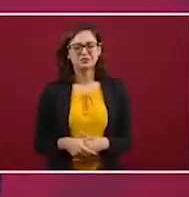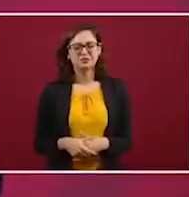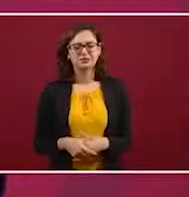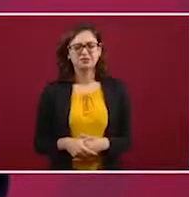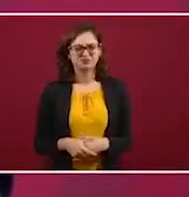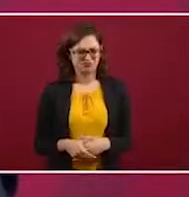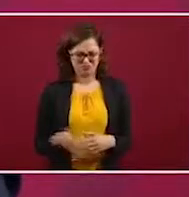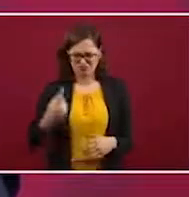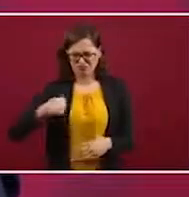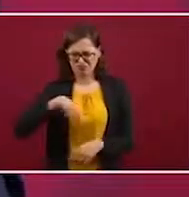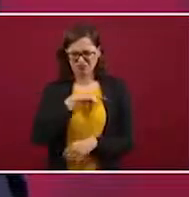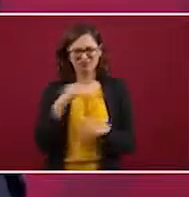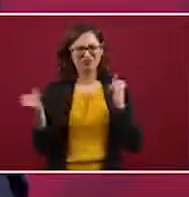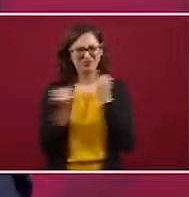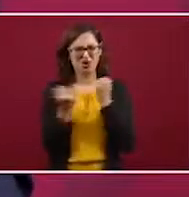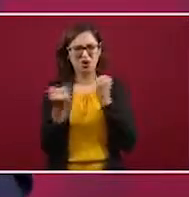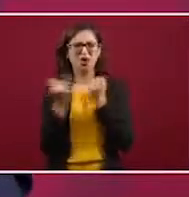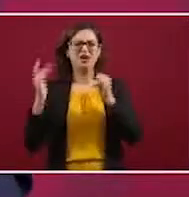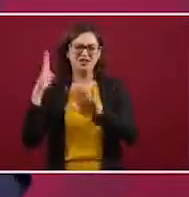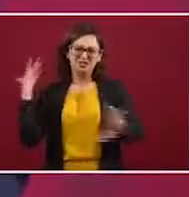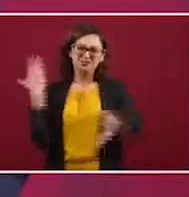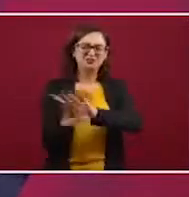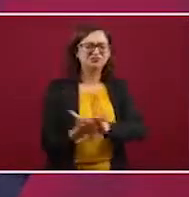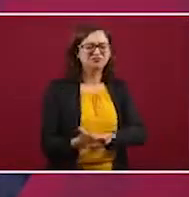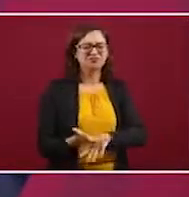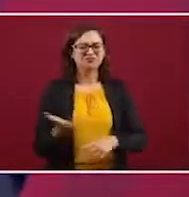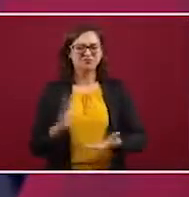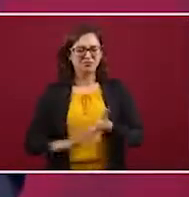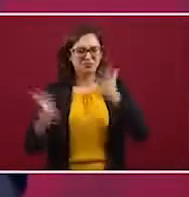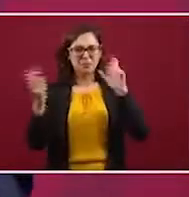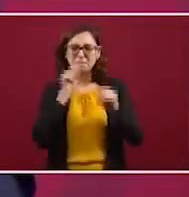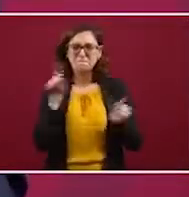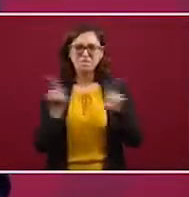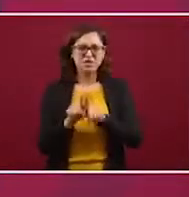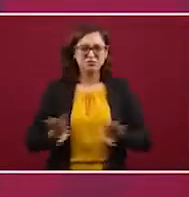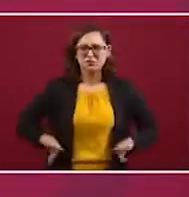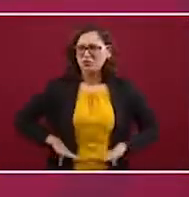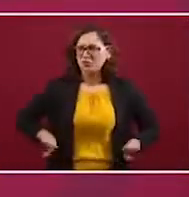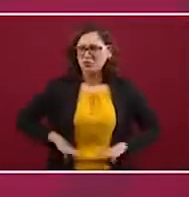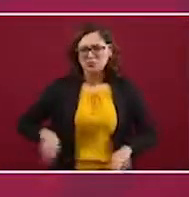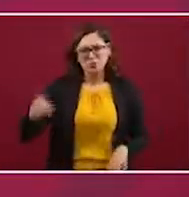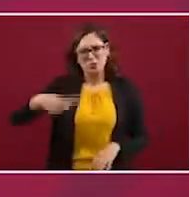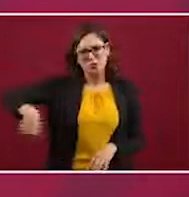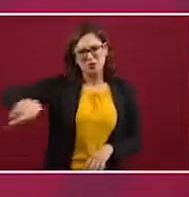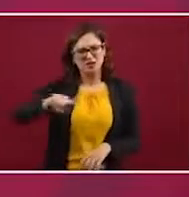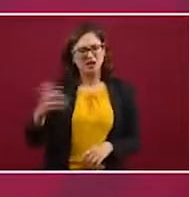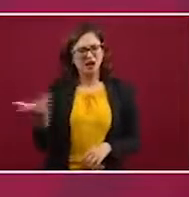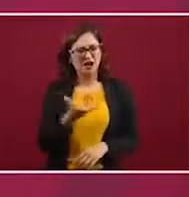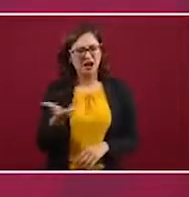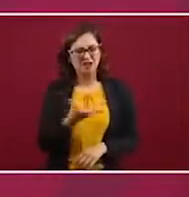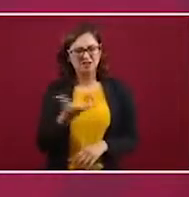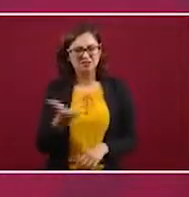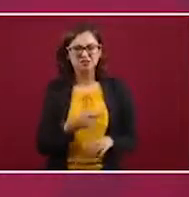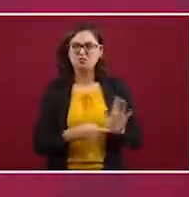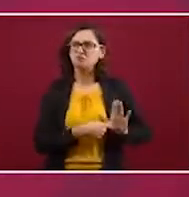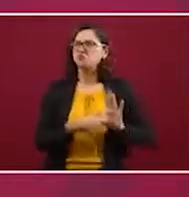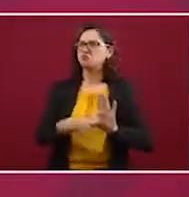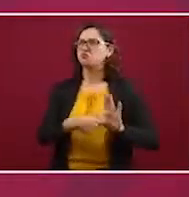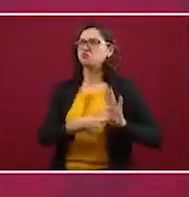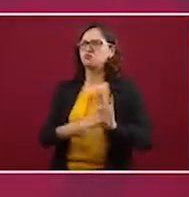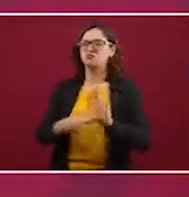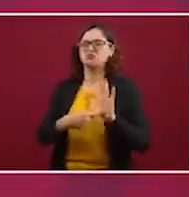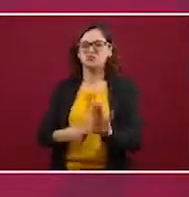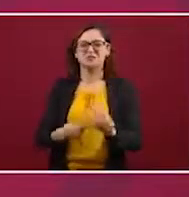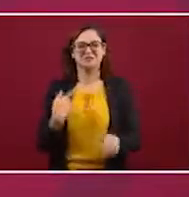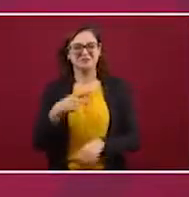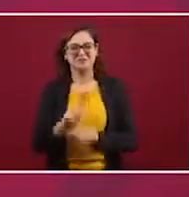así con violencia para como lo hacían ellos mostrar trofeos que